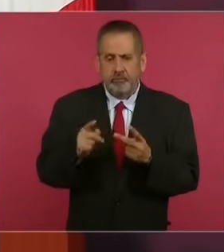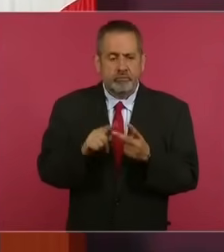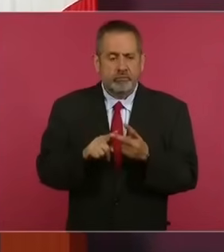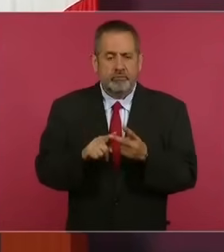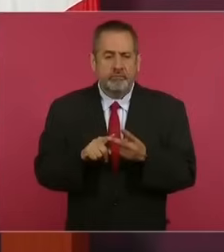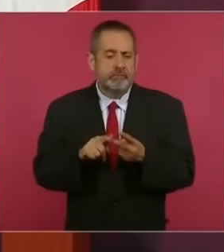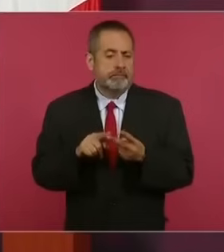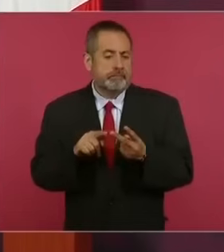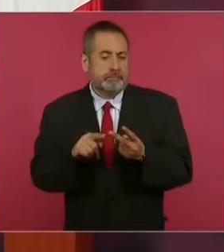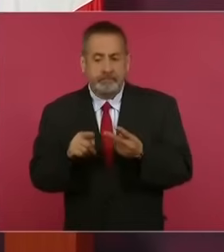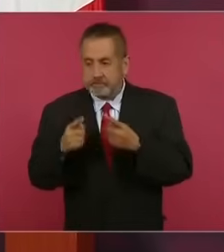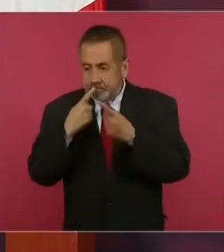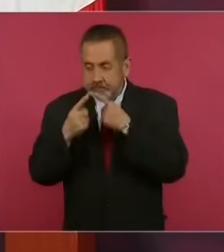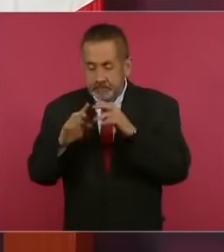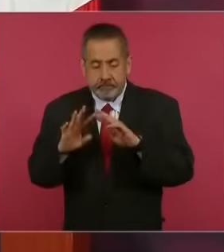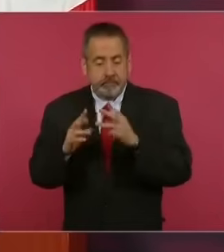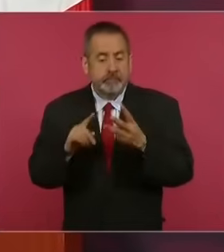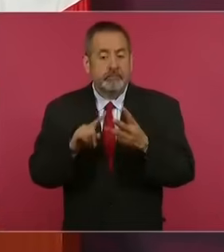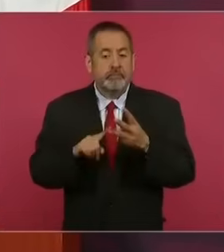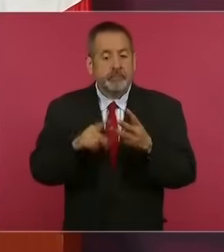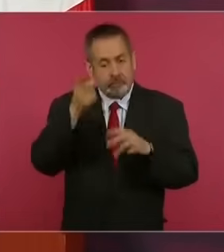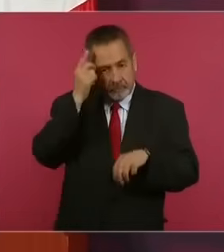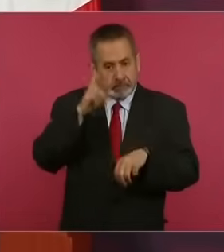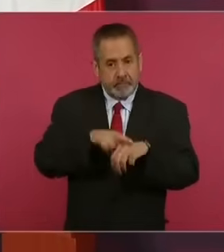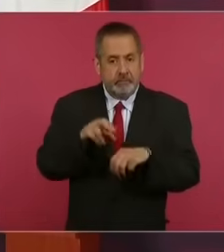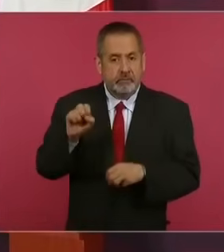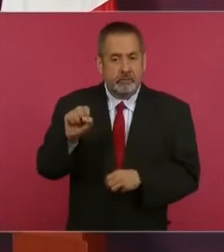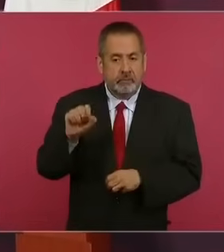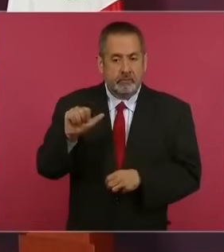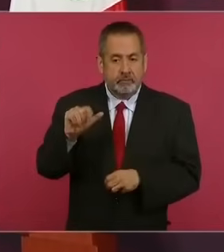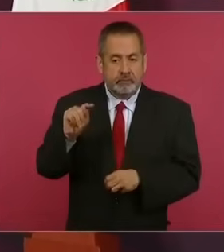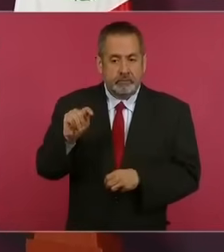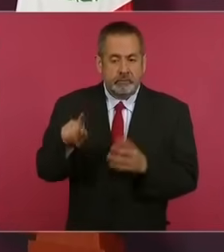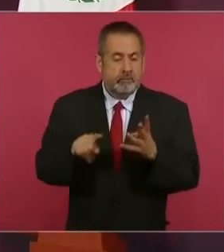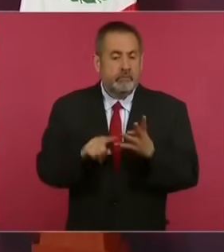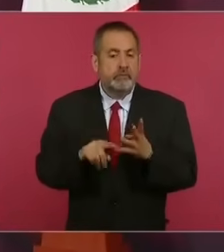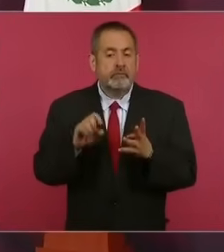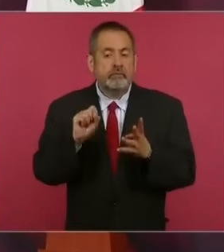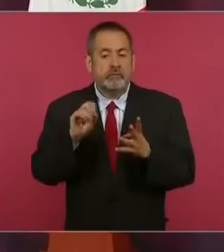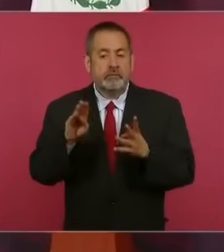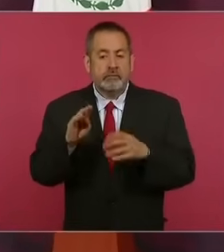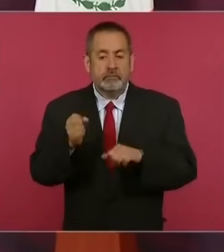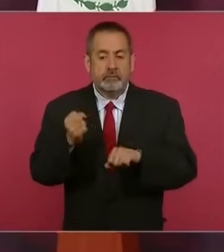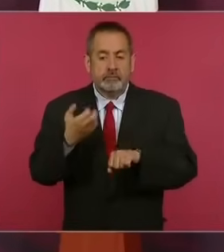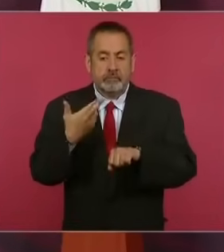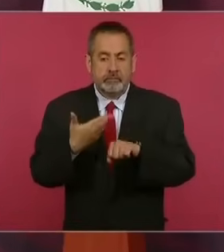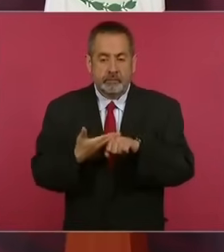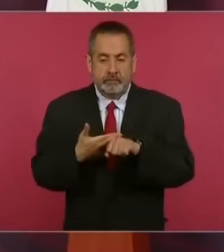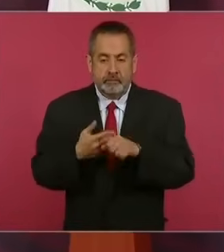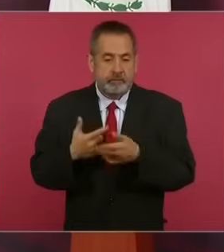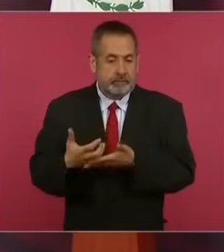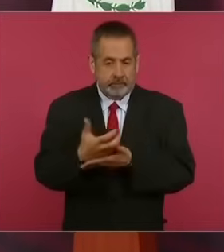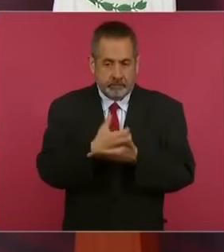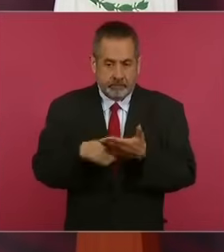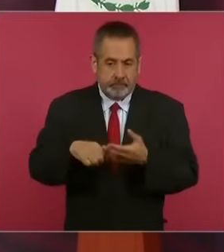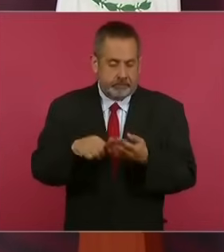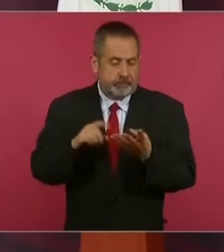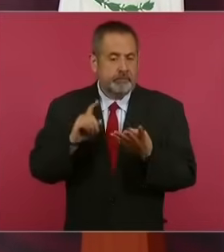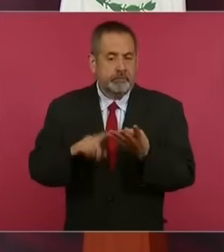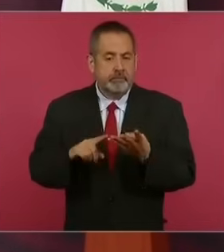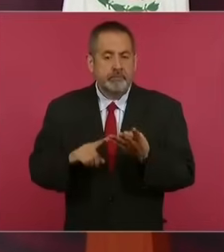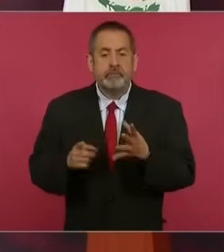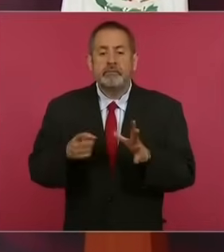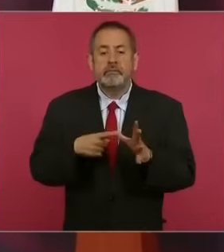Ingresos, el director del SAT, el subsecretario de Egresos,